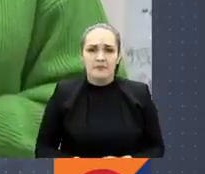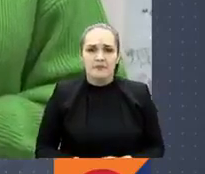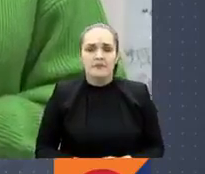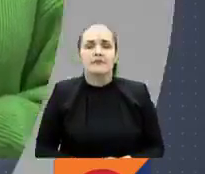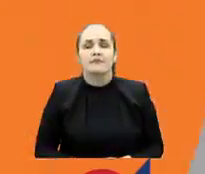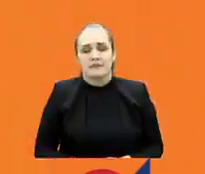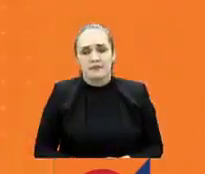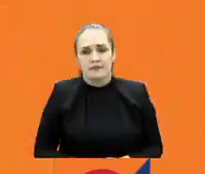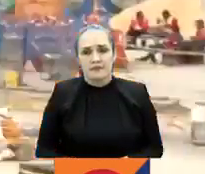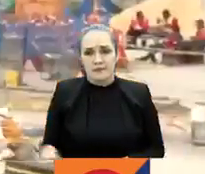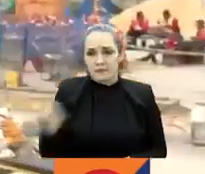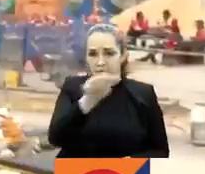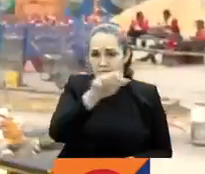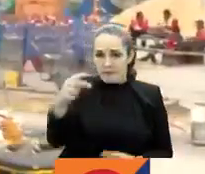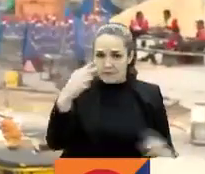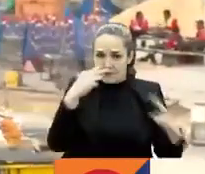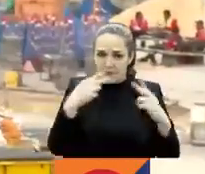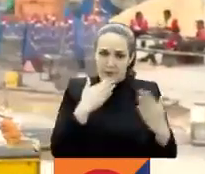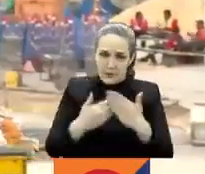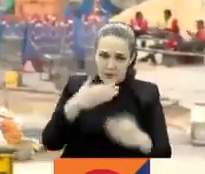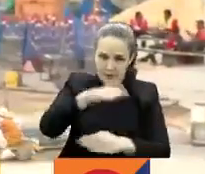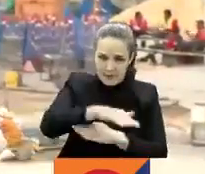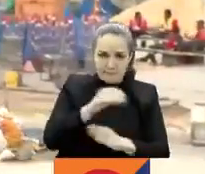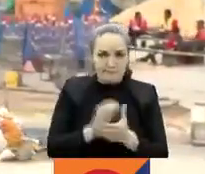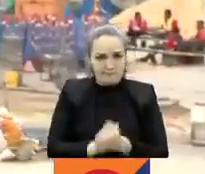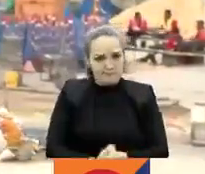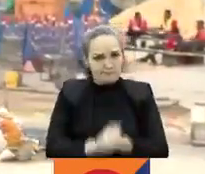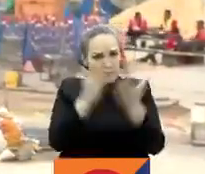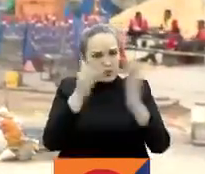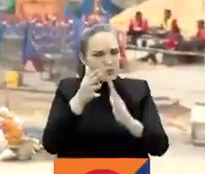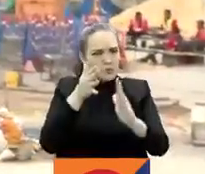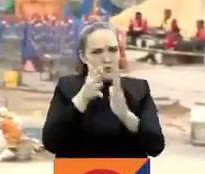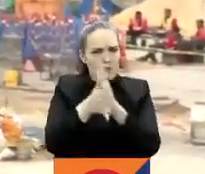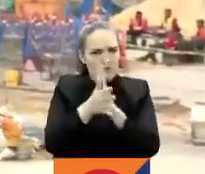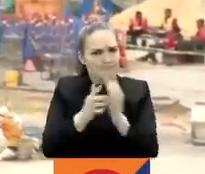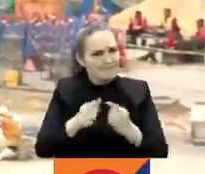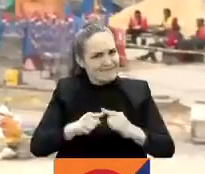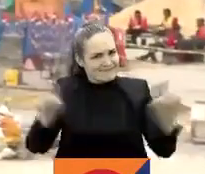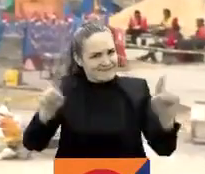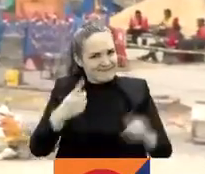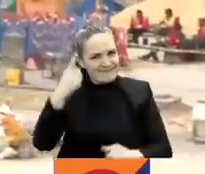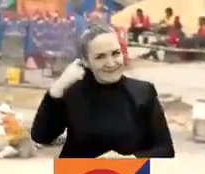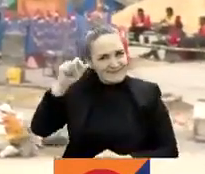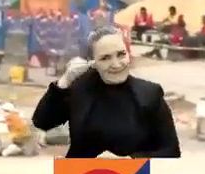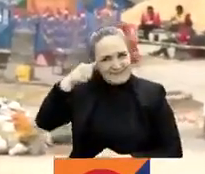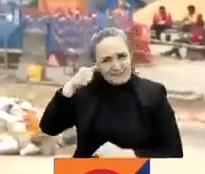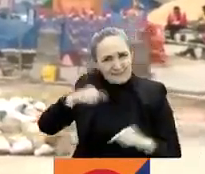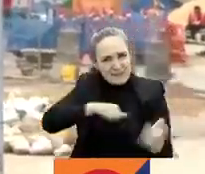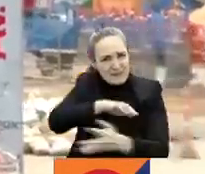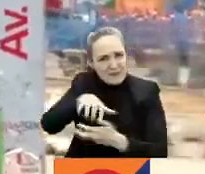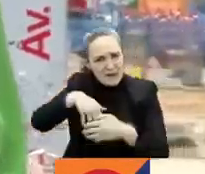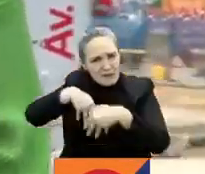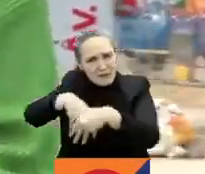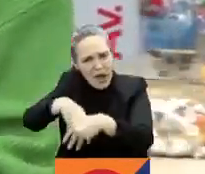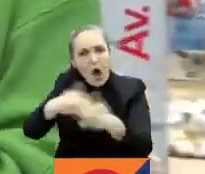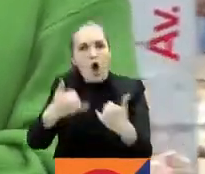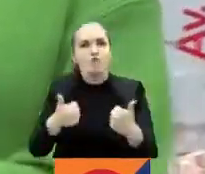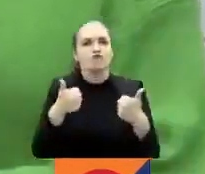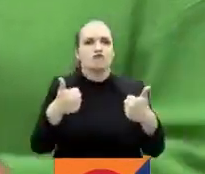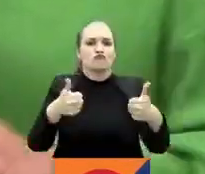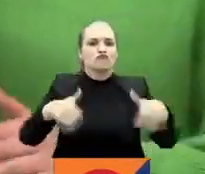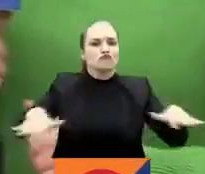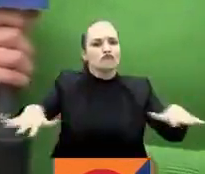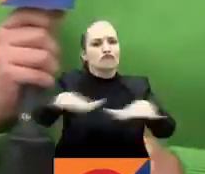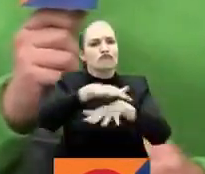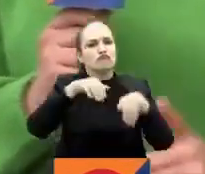José Fernando, Carolina, televidentes, muy buenas tardes. Los saludo con un panorama diferente al que registramos el día de ayer. Como ustedes pueden observar, hay